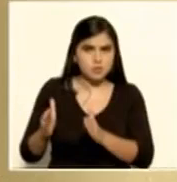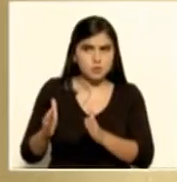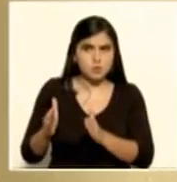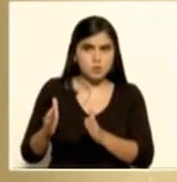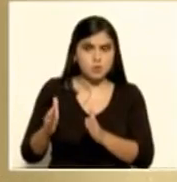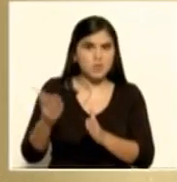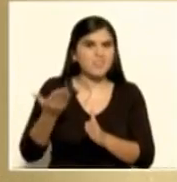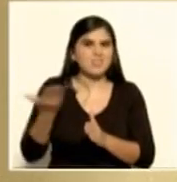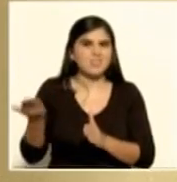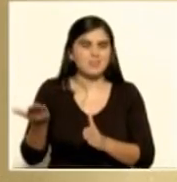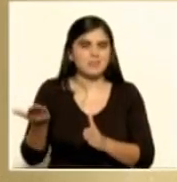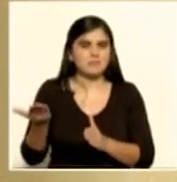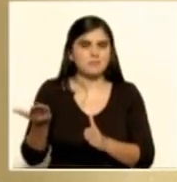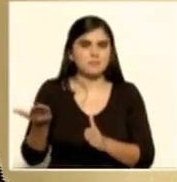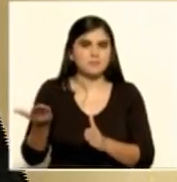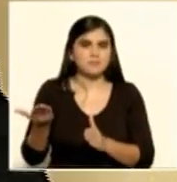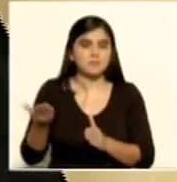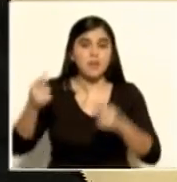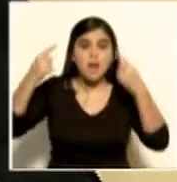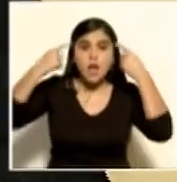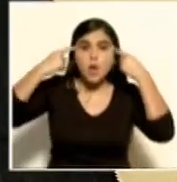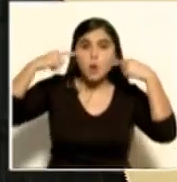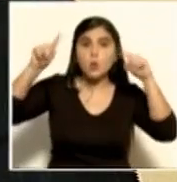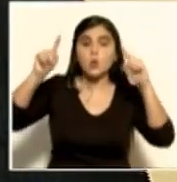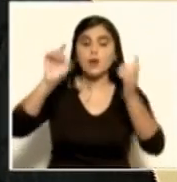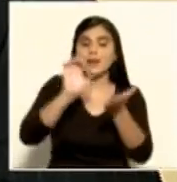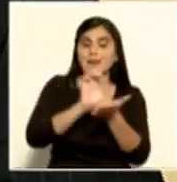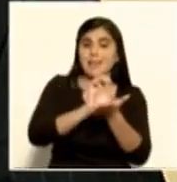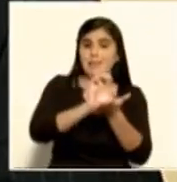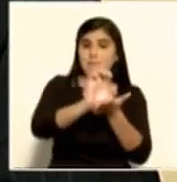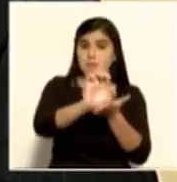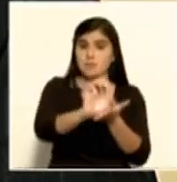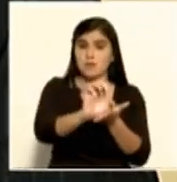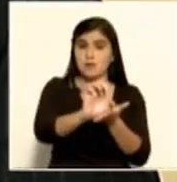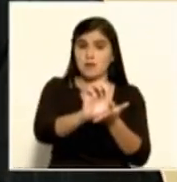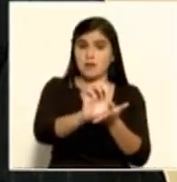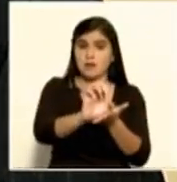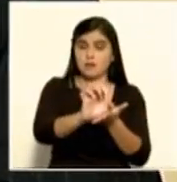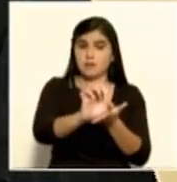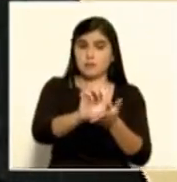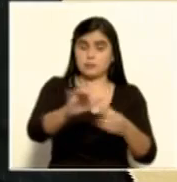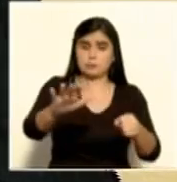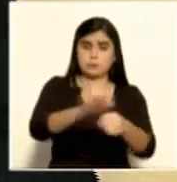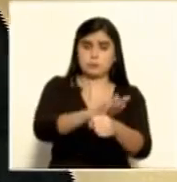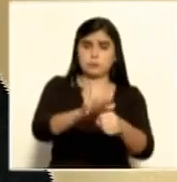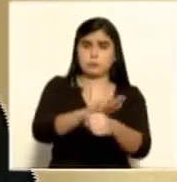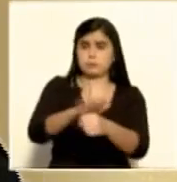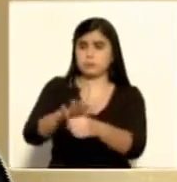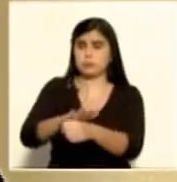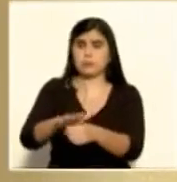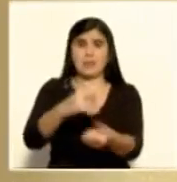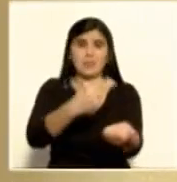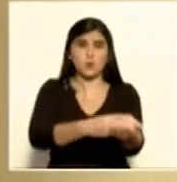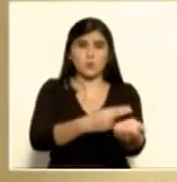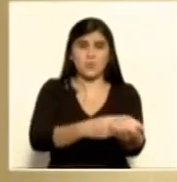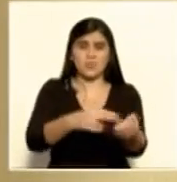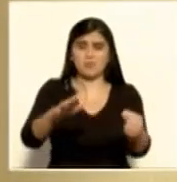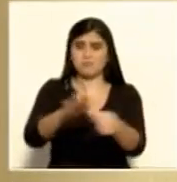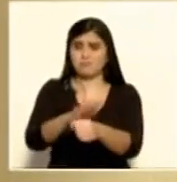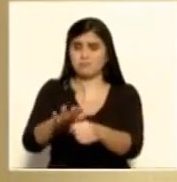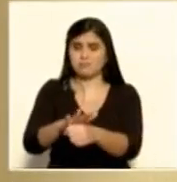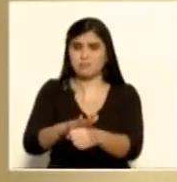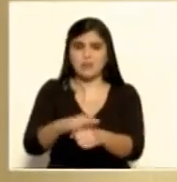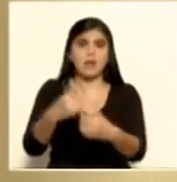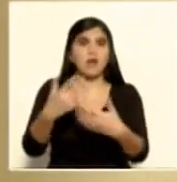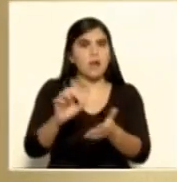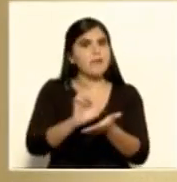a lograr evitar eventualmente la saturación de nuestros centros hospitalarios y poder